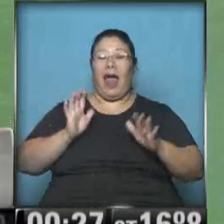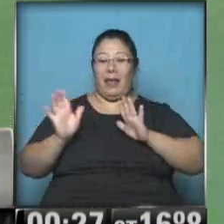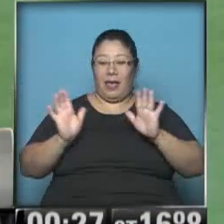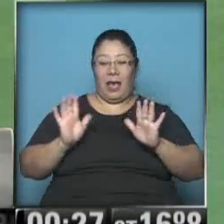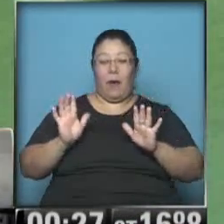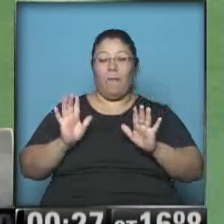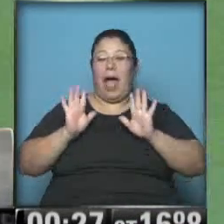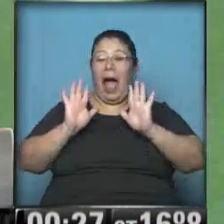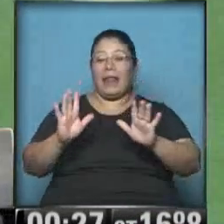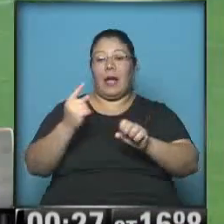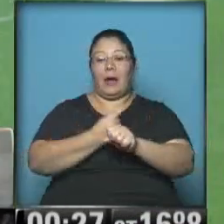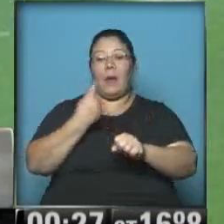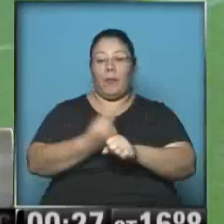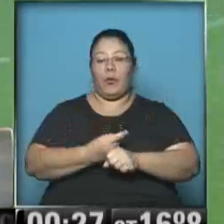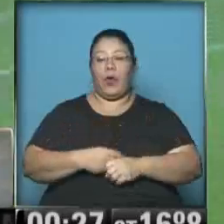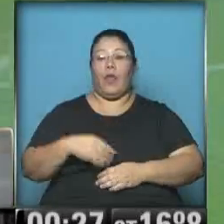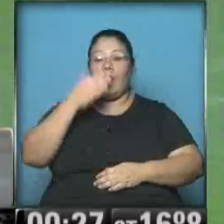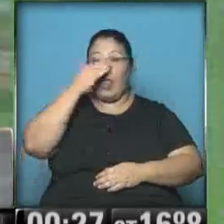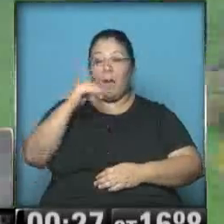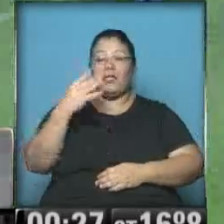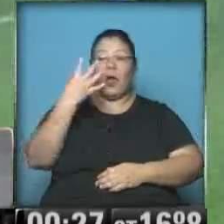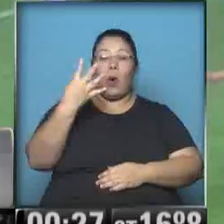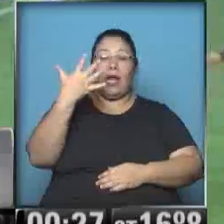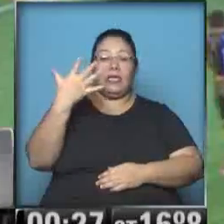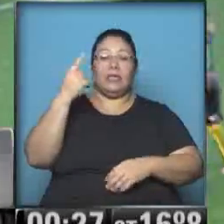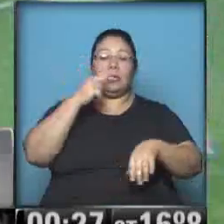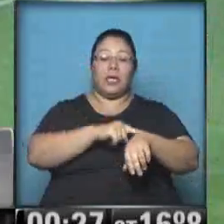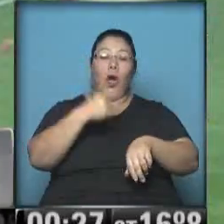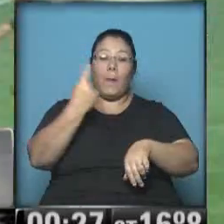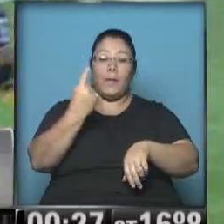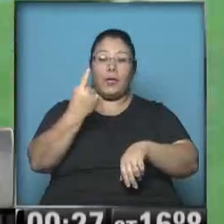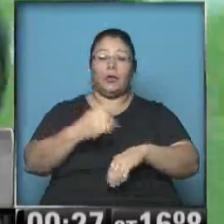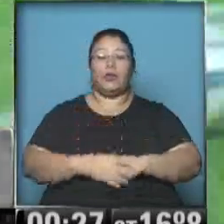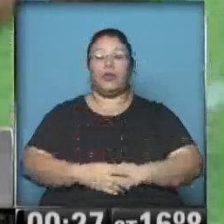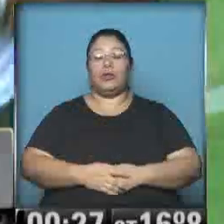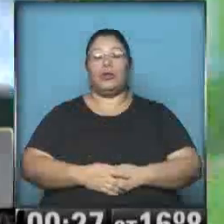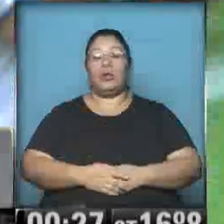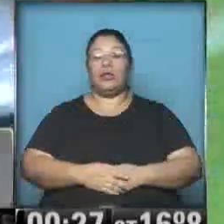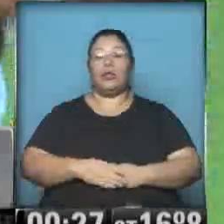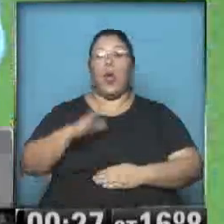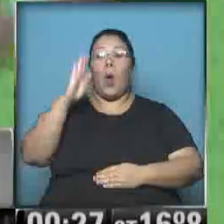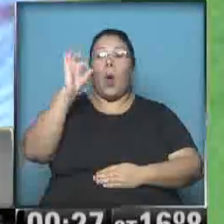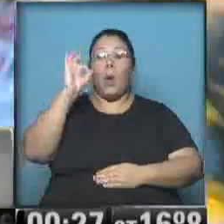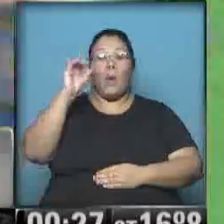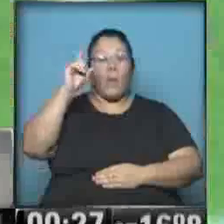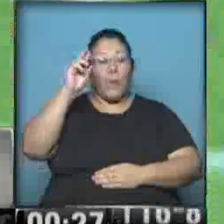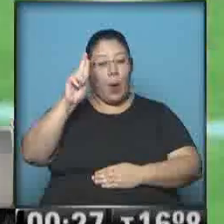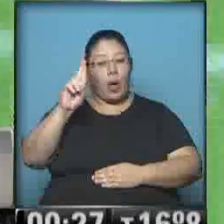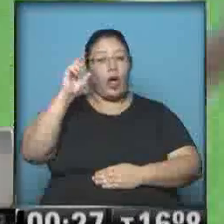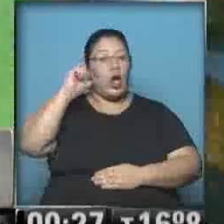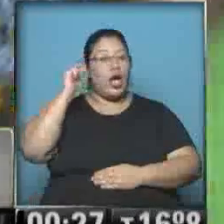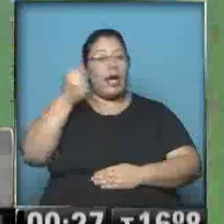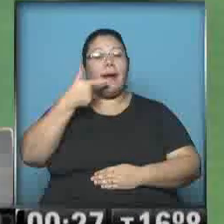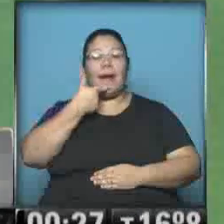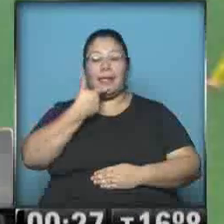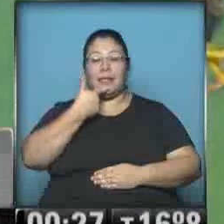y pocos minutos después, a los 45, iba a poner las cifras definitivas Borja. De esta manera terminaba esa